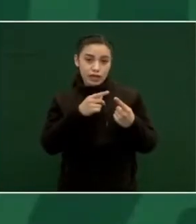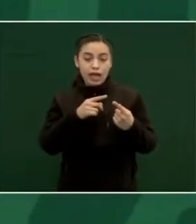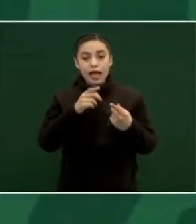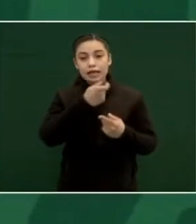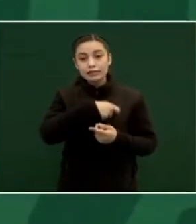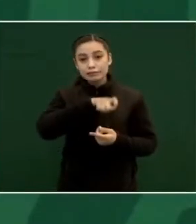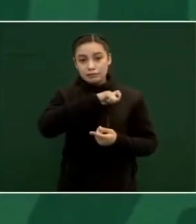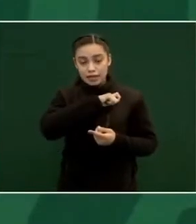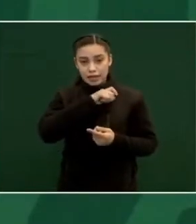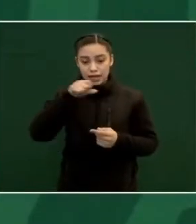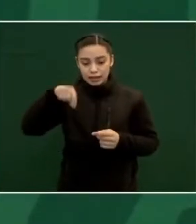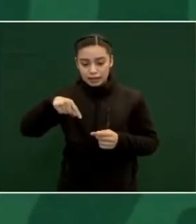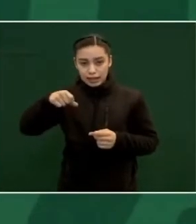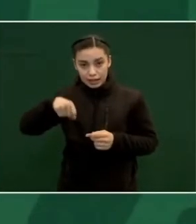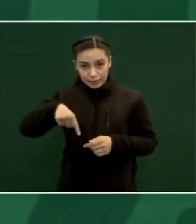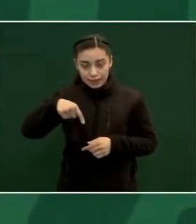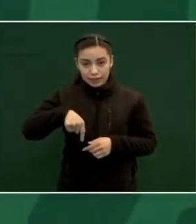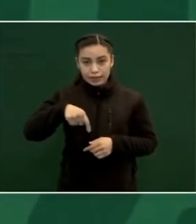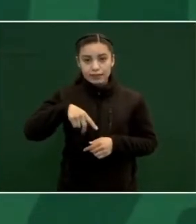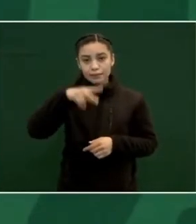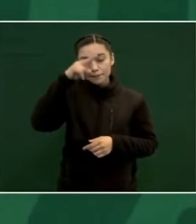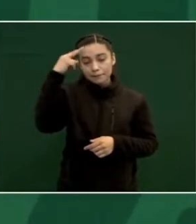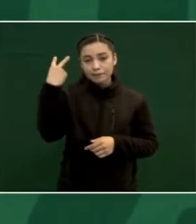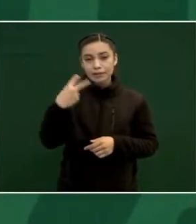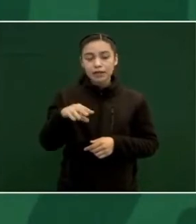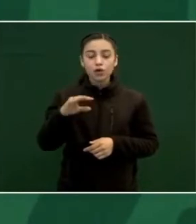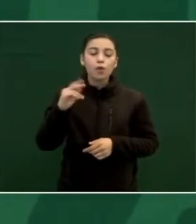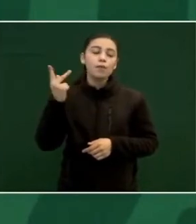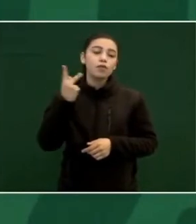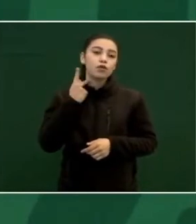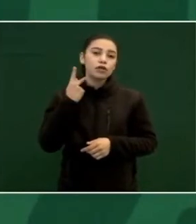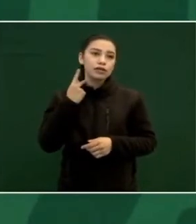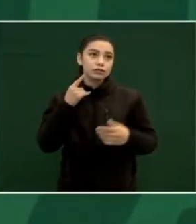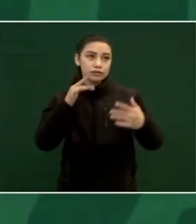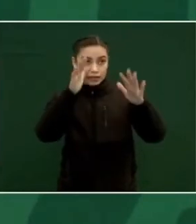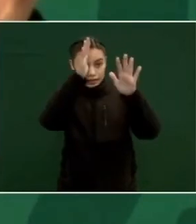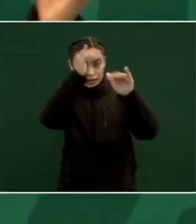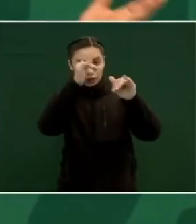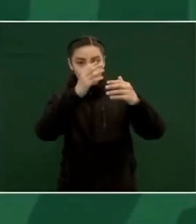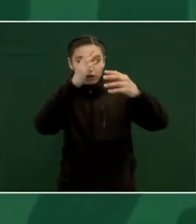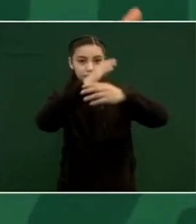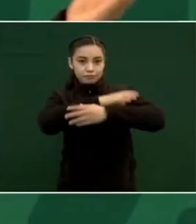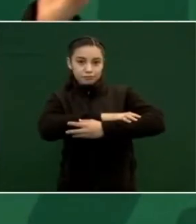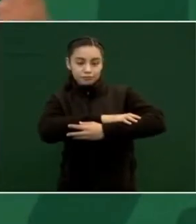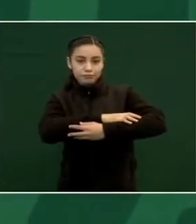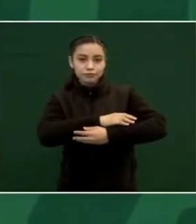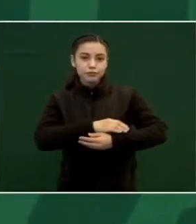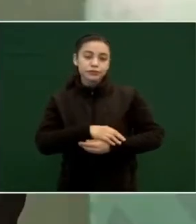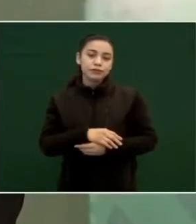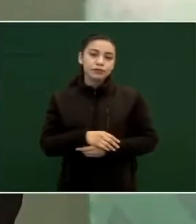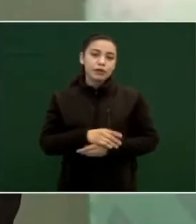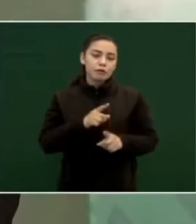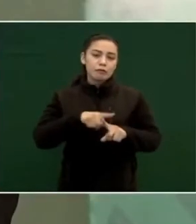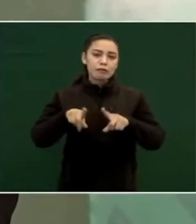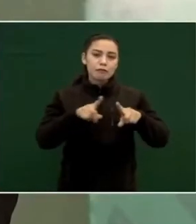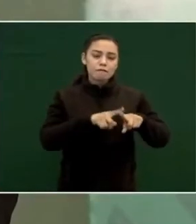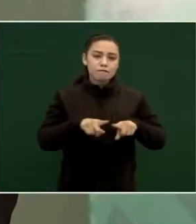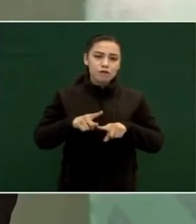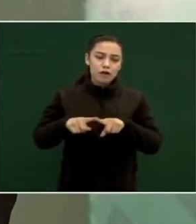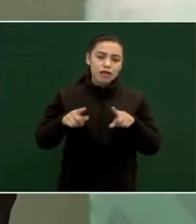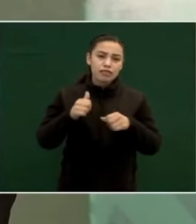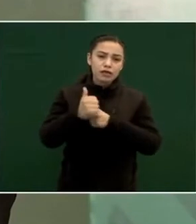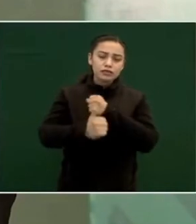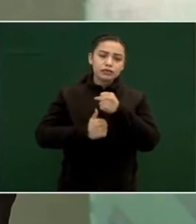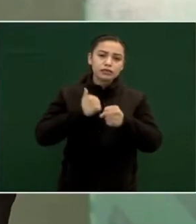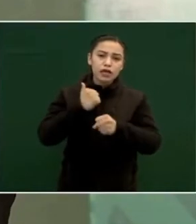Respecto a si el canciller Marcelo Ebrard ha tenido comunicación con autoridades españolas para aclarar la situación, López Obrador